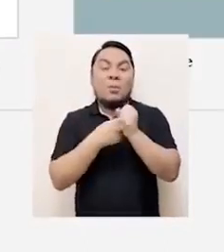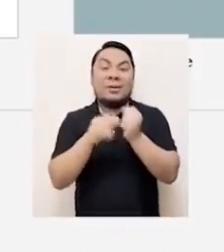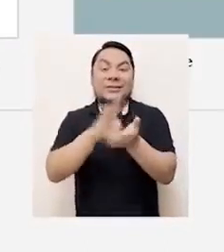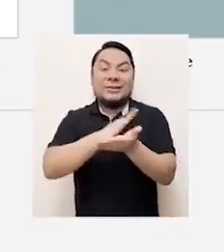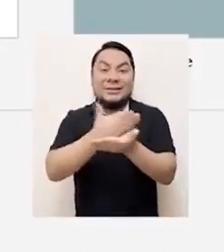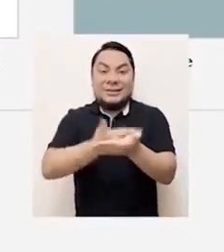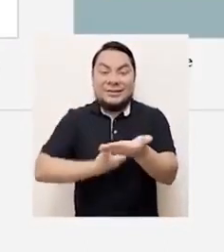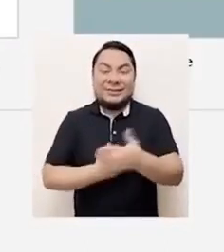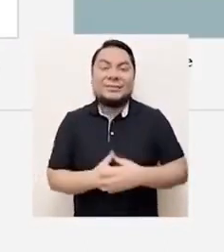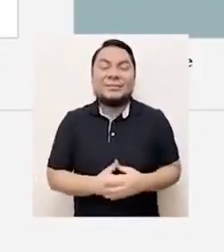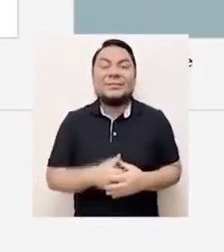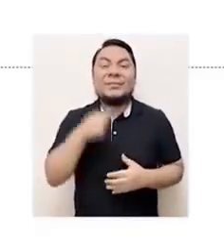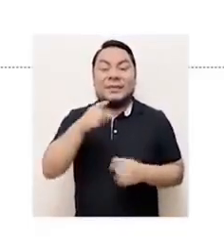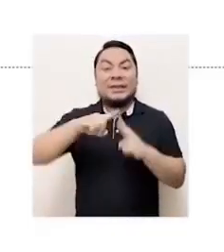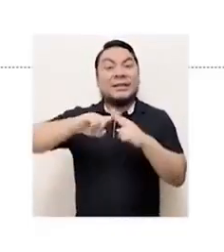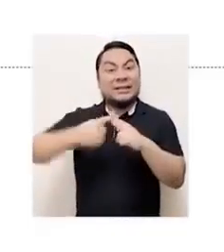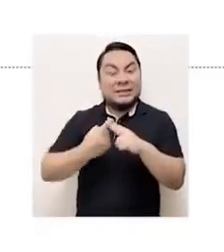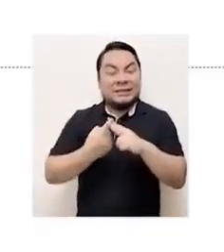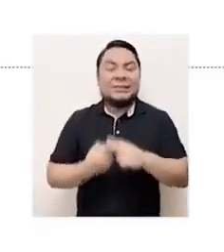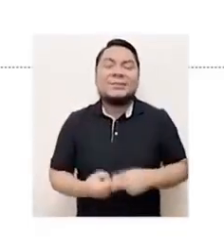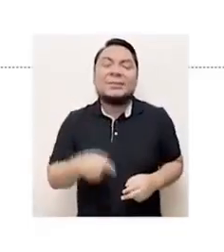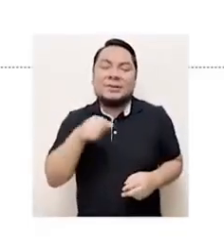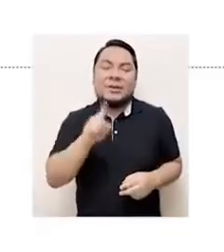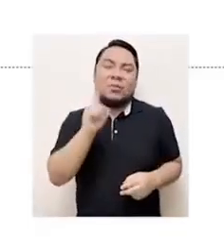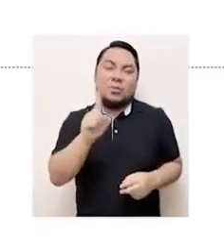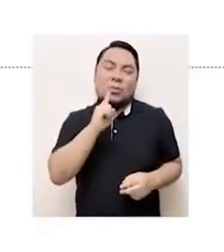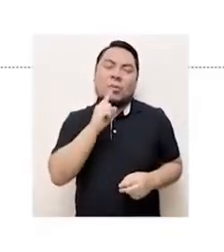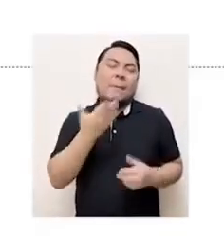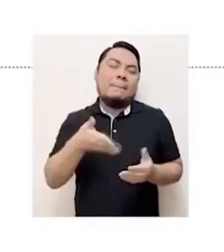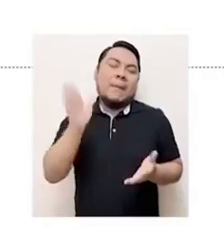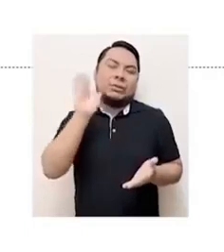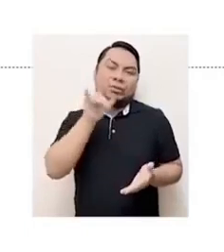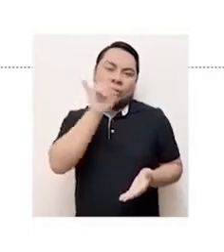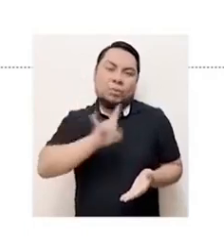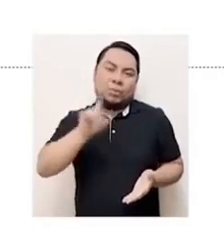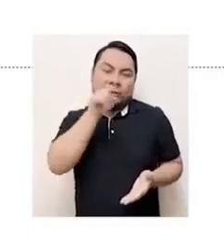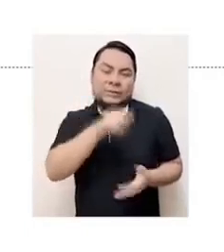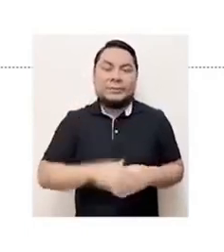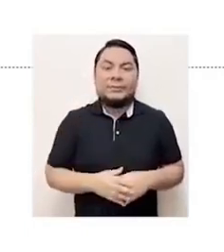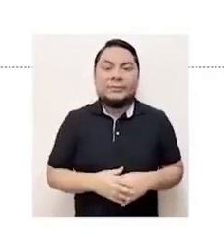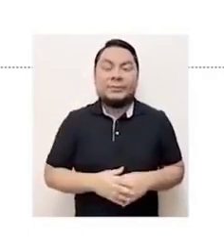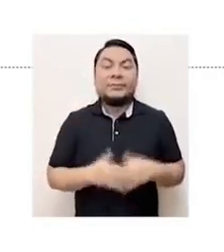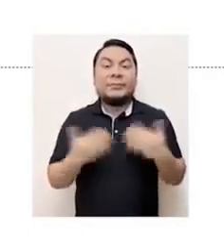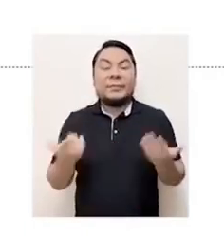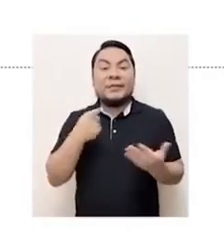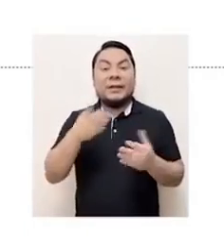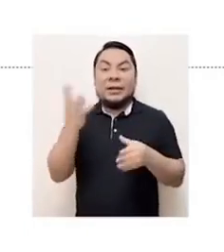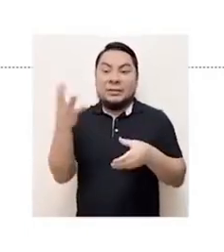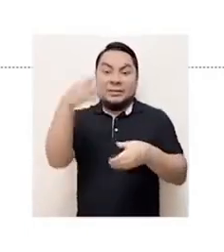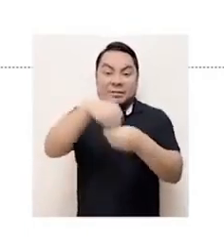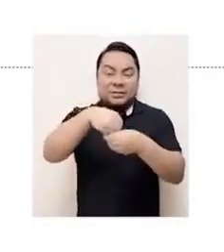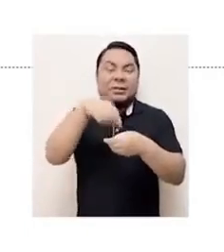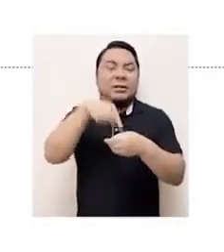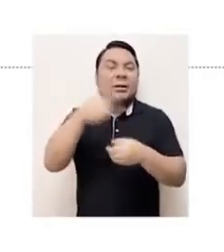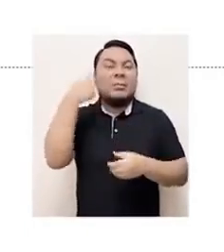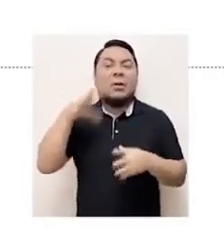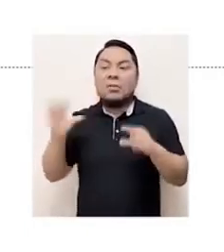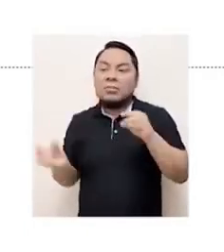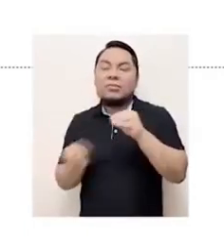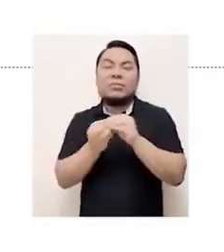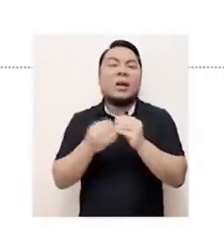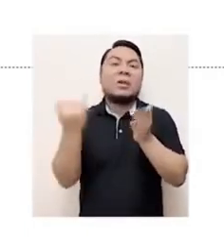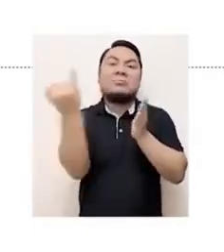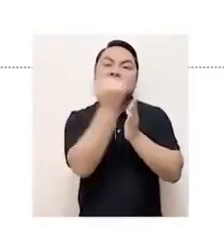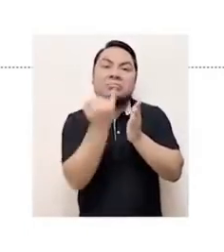se guarda el documento inicio es una de las opciones más utilizadas insertar para